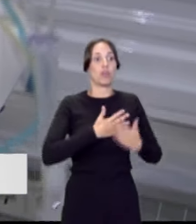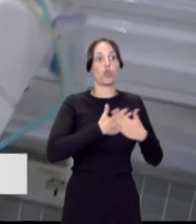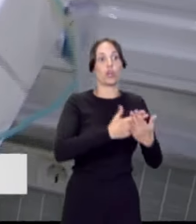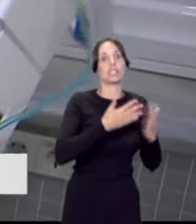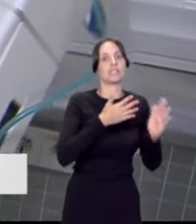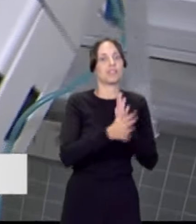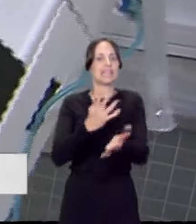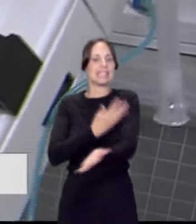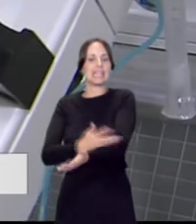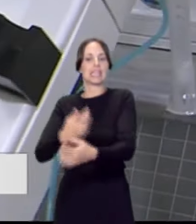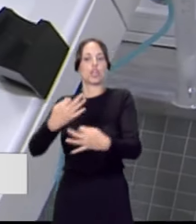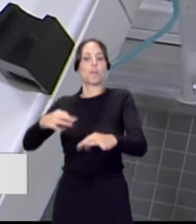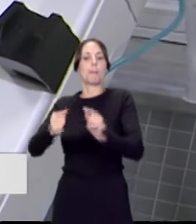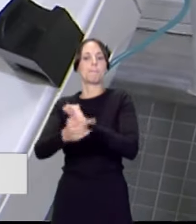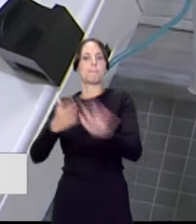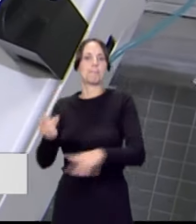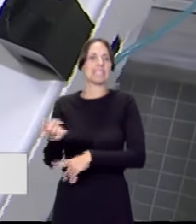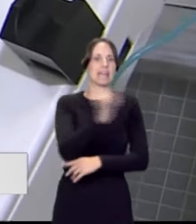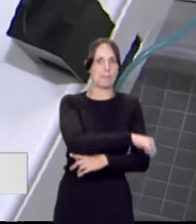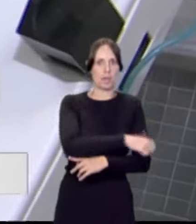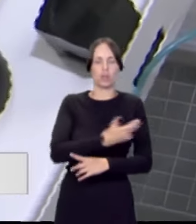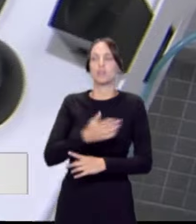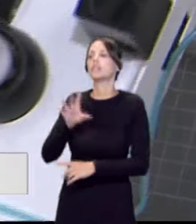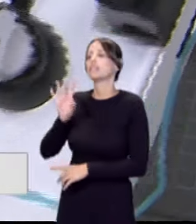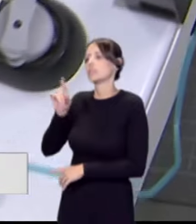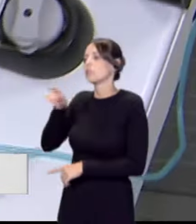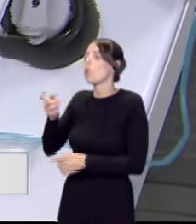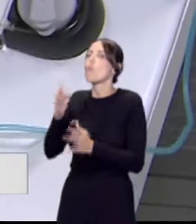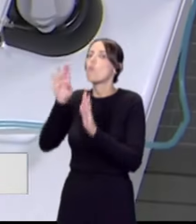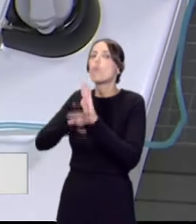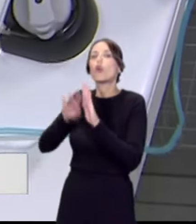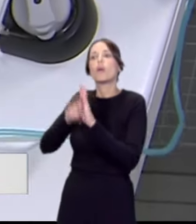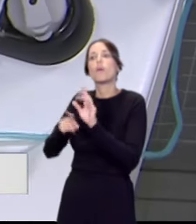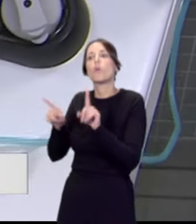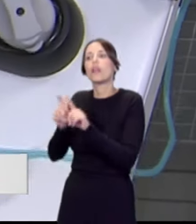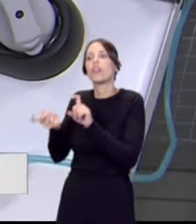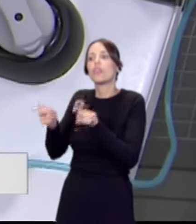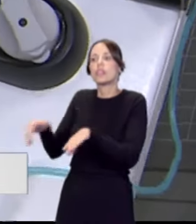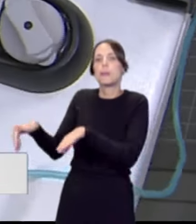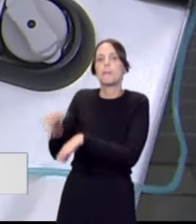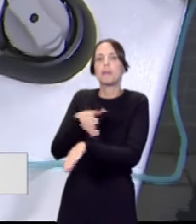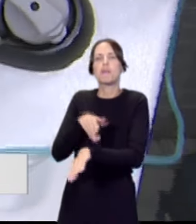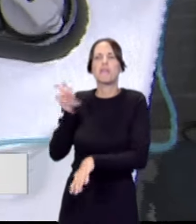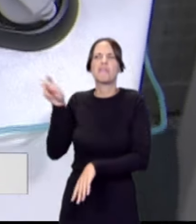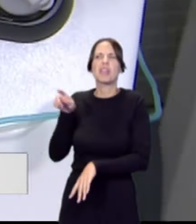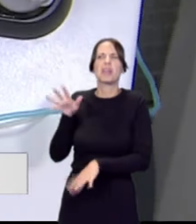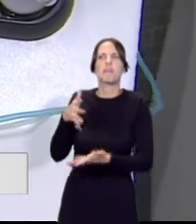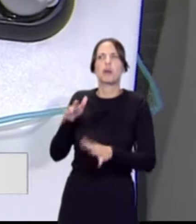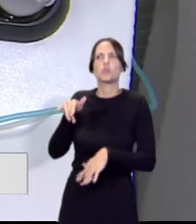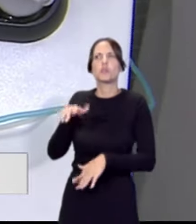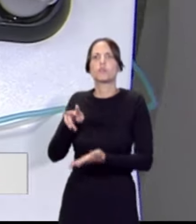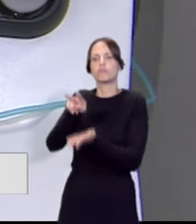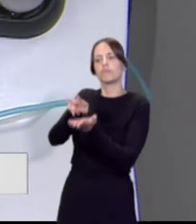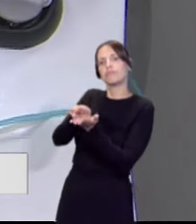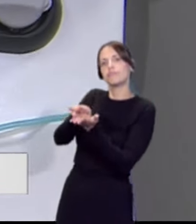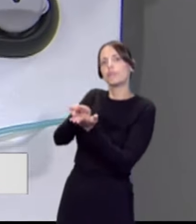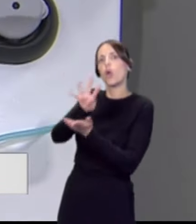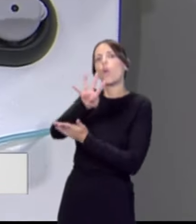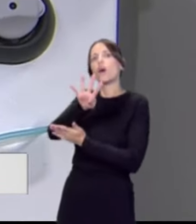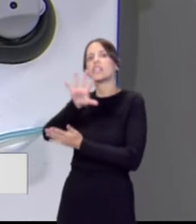Claro, este es un programa que tenemos nosotros instaurado con cita previa, vienes aquí, estás aproximadamente entre